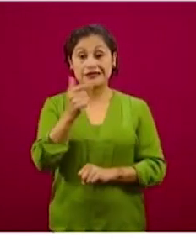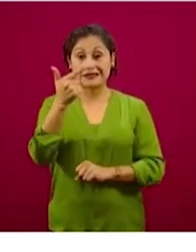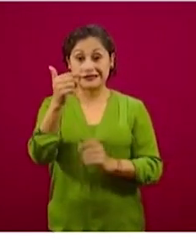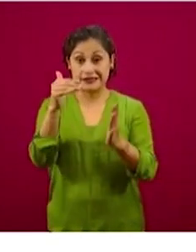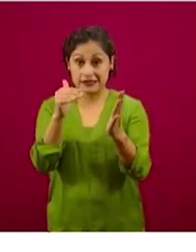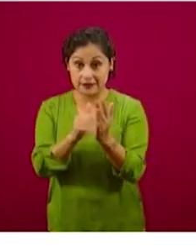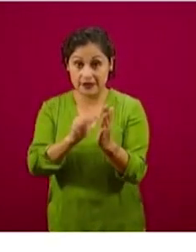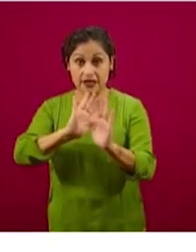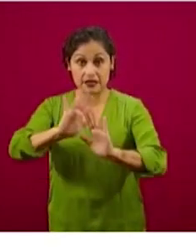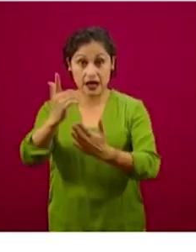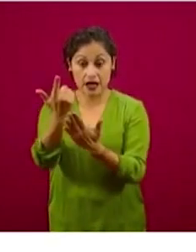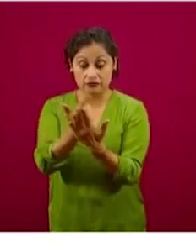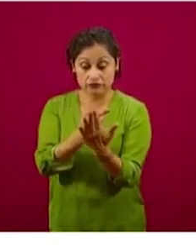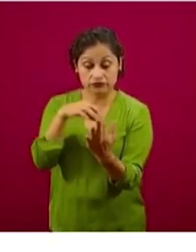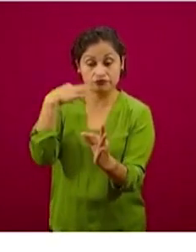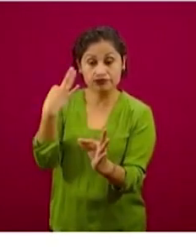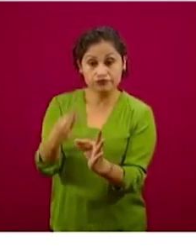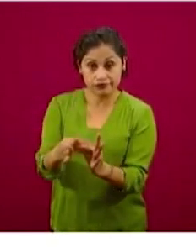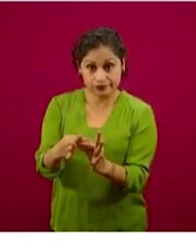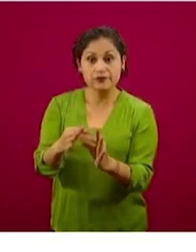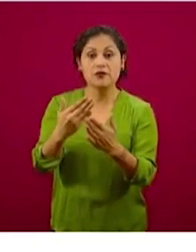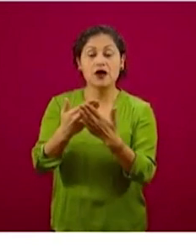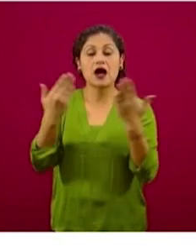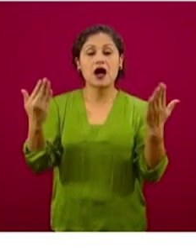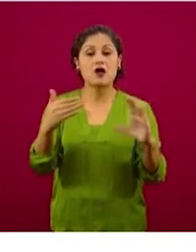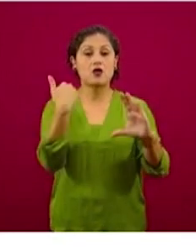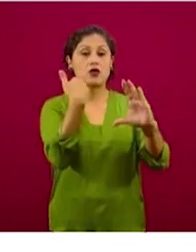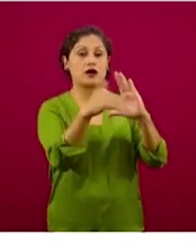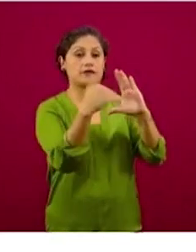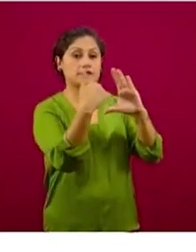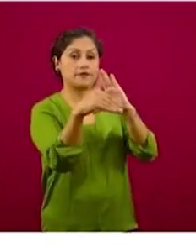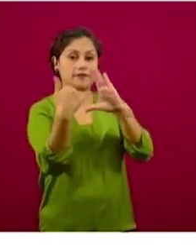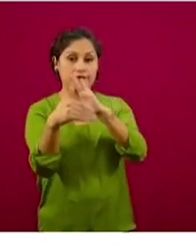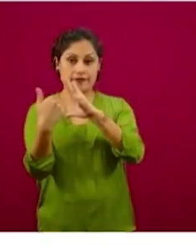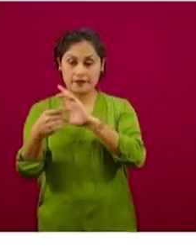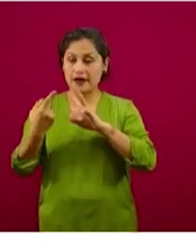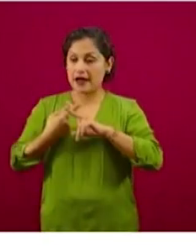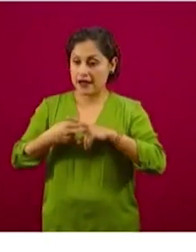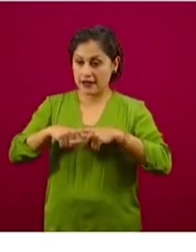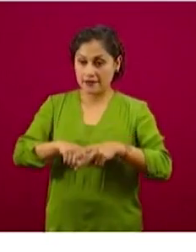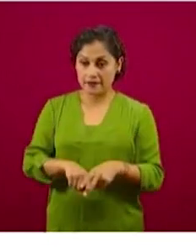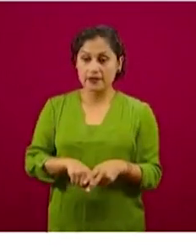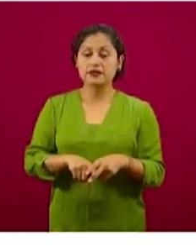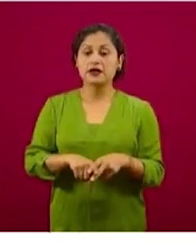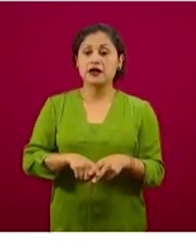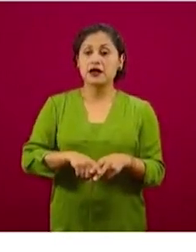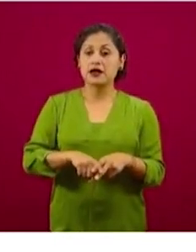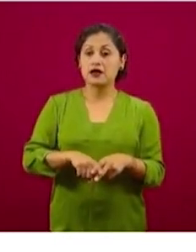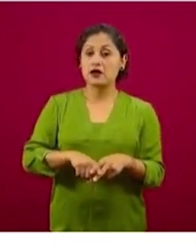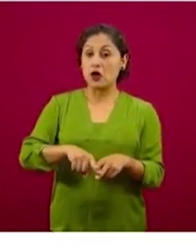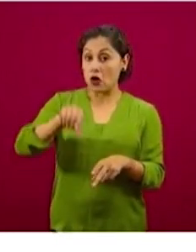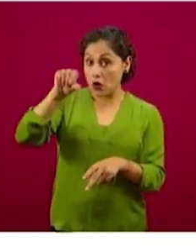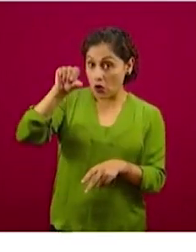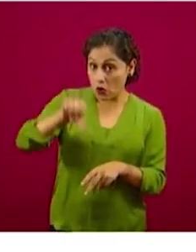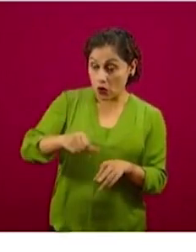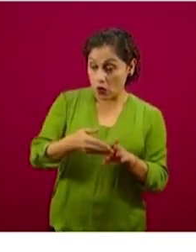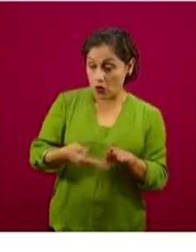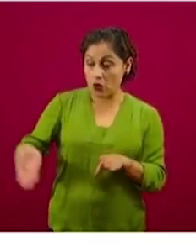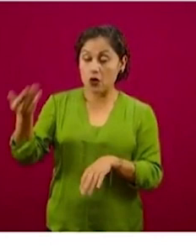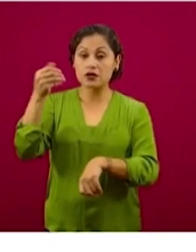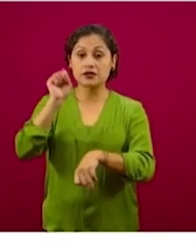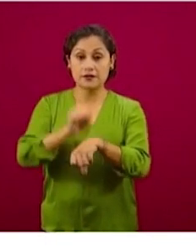beneficiarios llegar con el apoyo financiero. Esta semana entonces arrancamos, ya está el